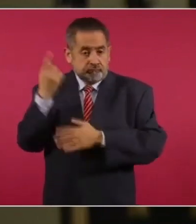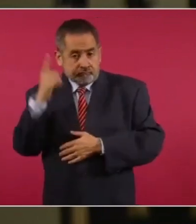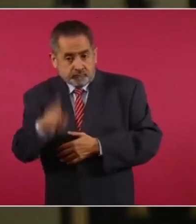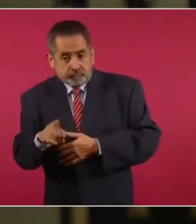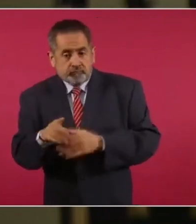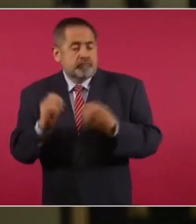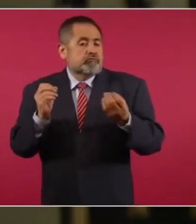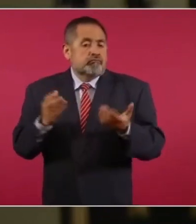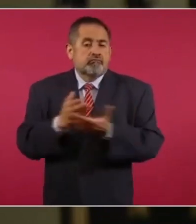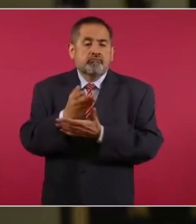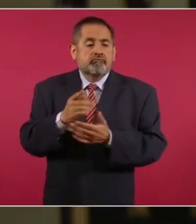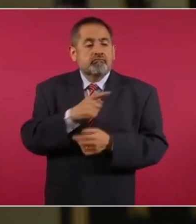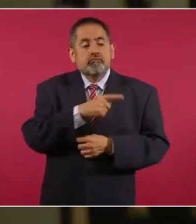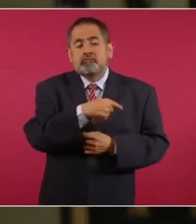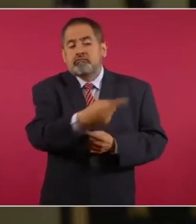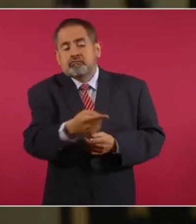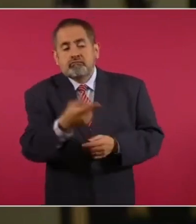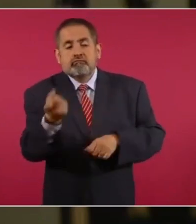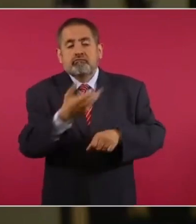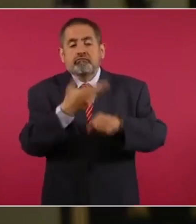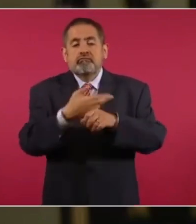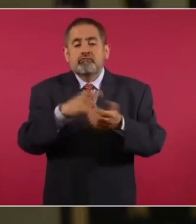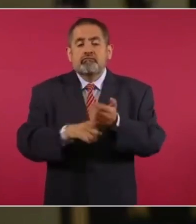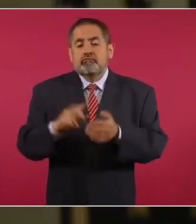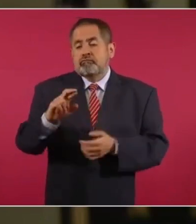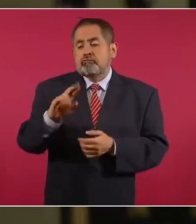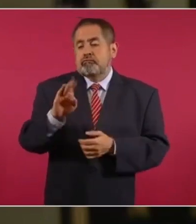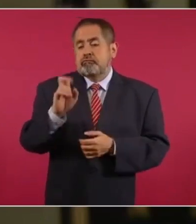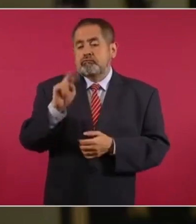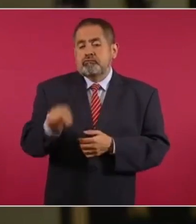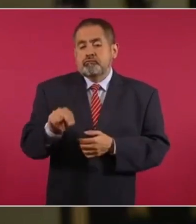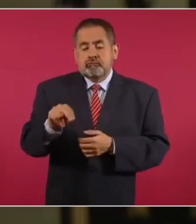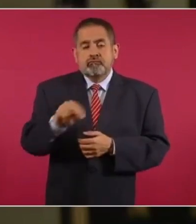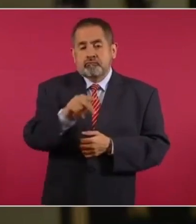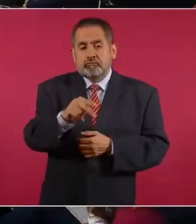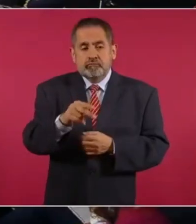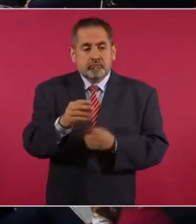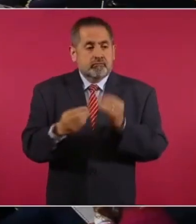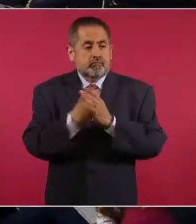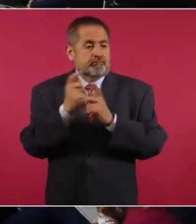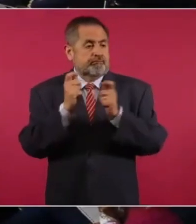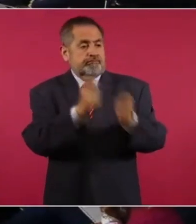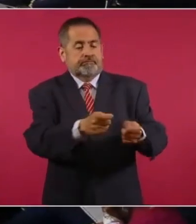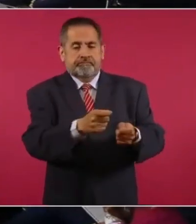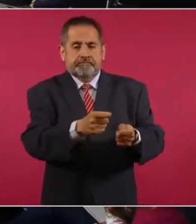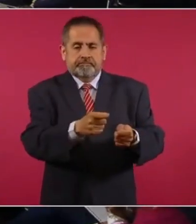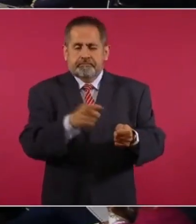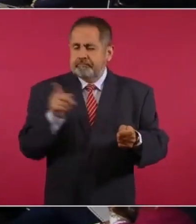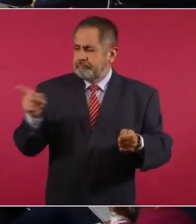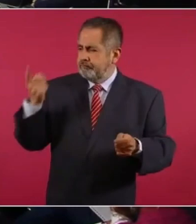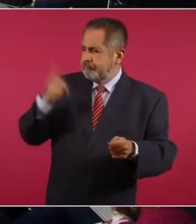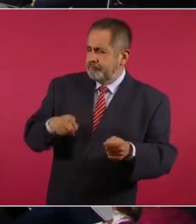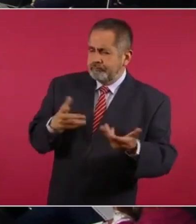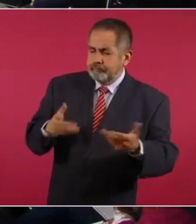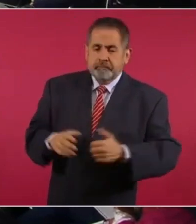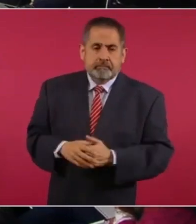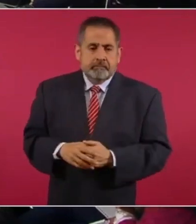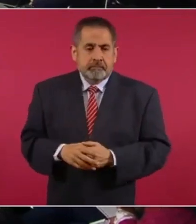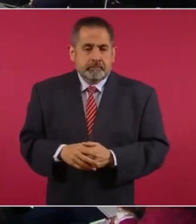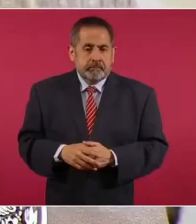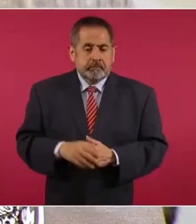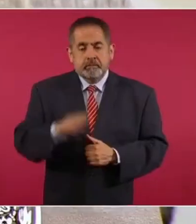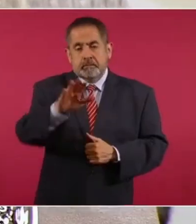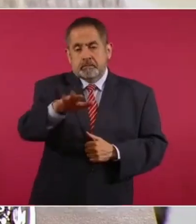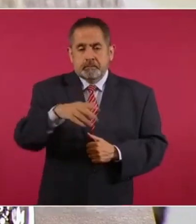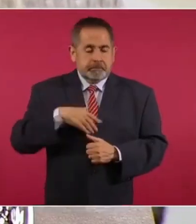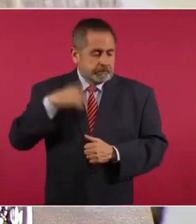del actual secretario de Seguridad Pública, Rubén Ollarvide, quien asumió ya el cargo. Pues no tengo mucha